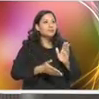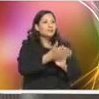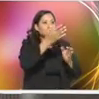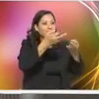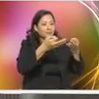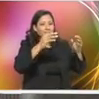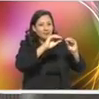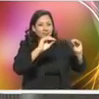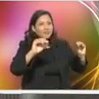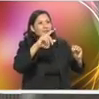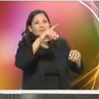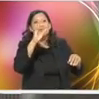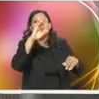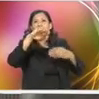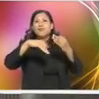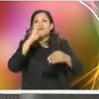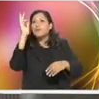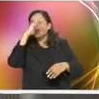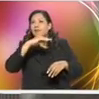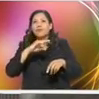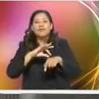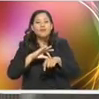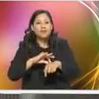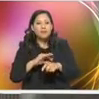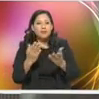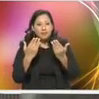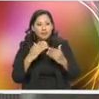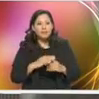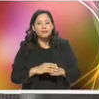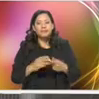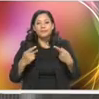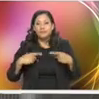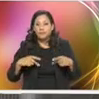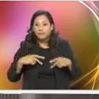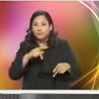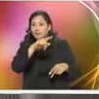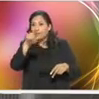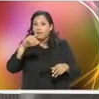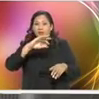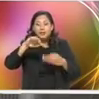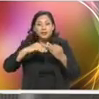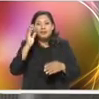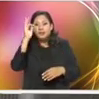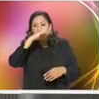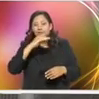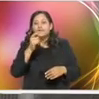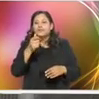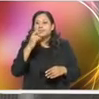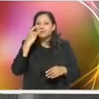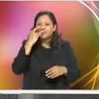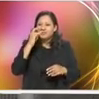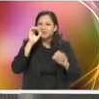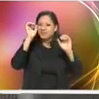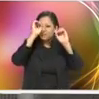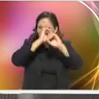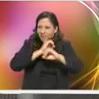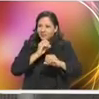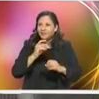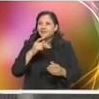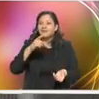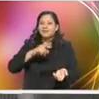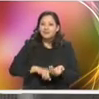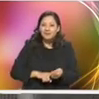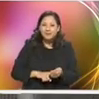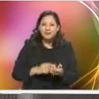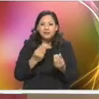farsa, no es una realidad. Y estos personajes que son personajes fársicos, un poco oscuros, un poco